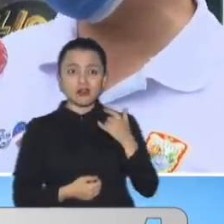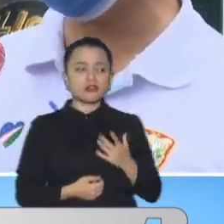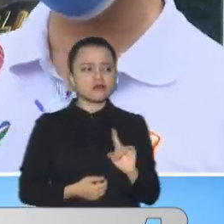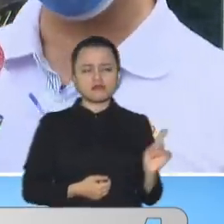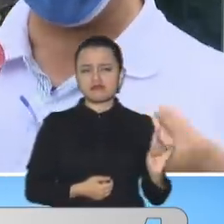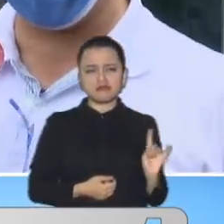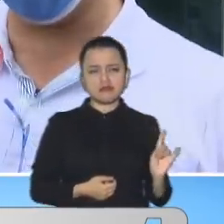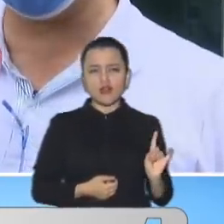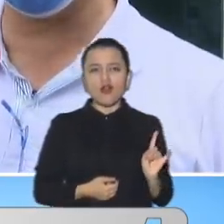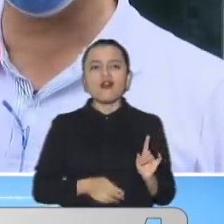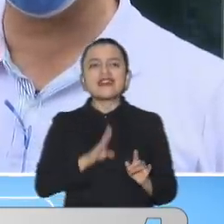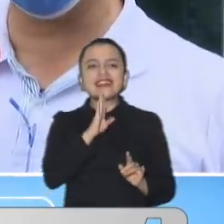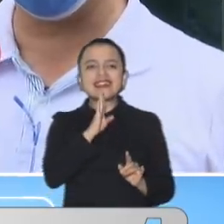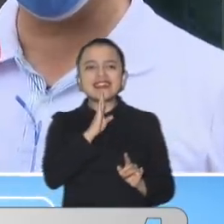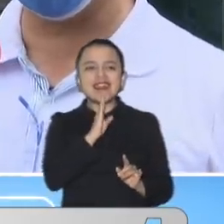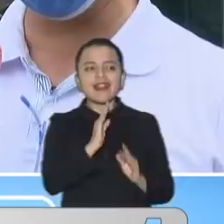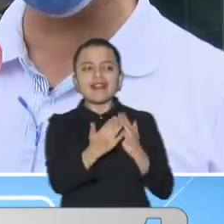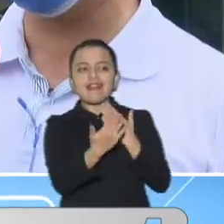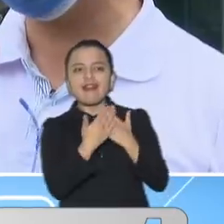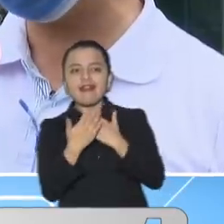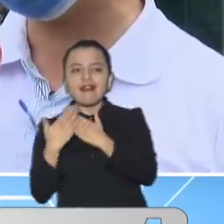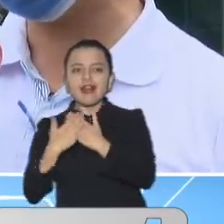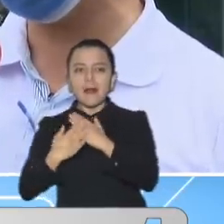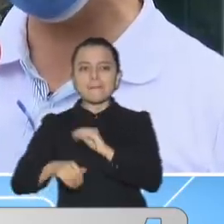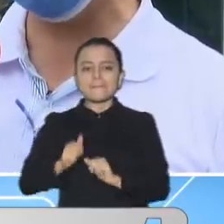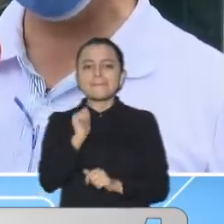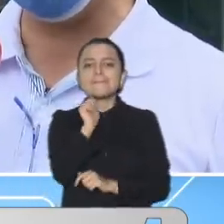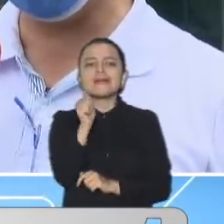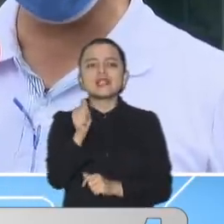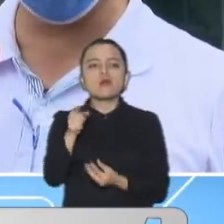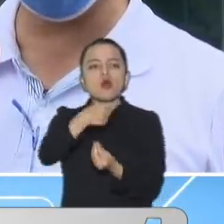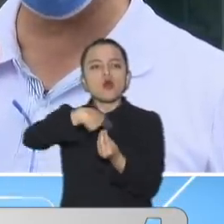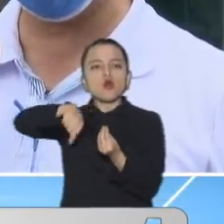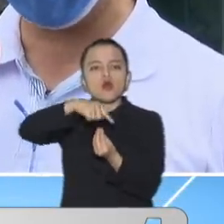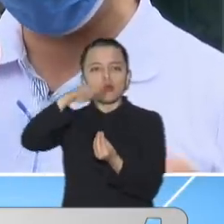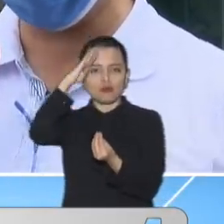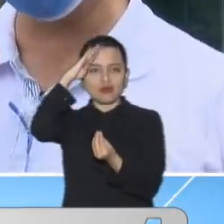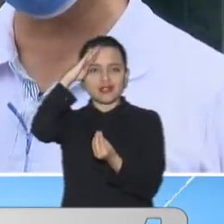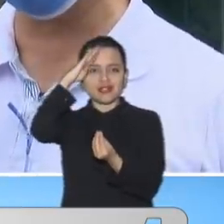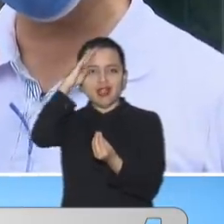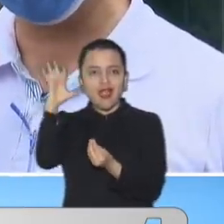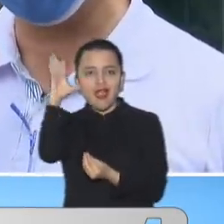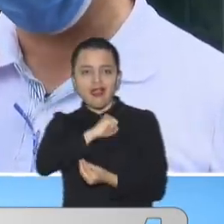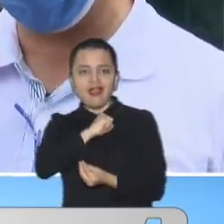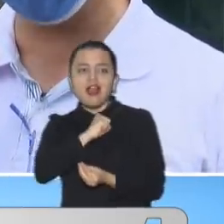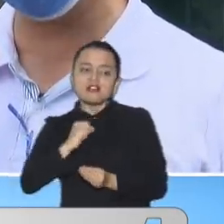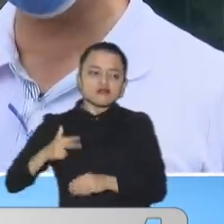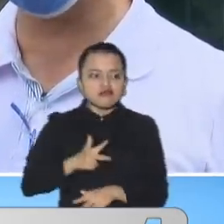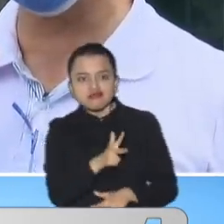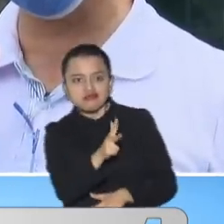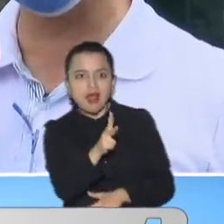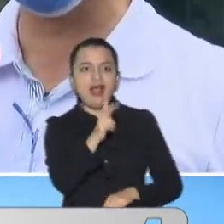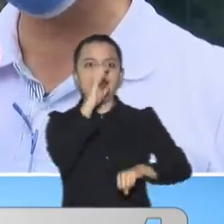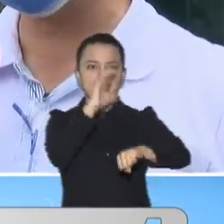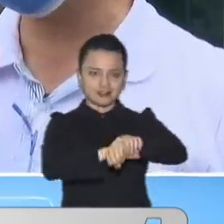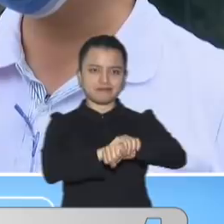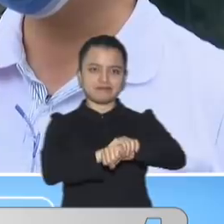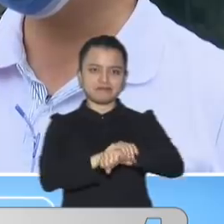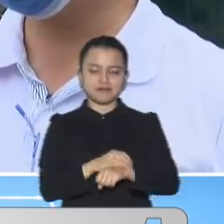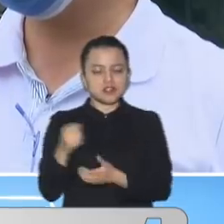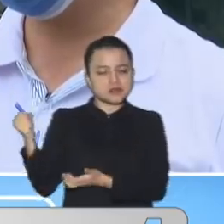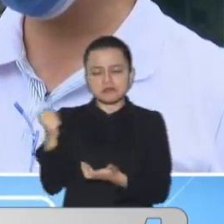las entidades de control permitió la identificación del lugar y la captura de esta persona y estamos a la espera de las otras capturas que probablemente en próximas horas se